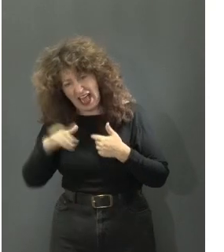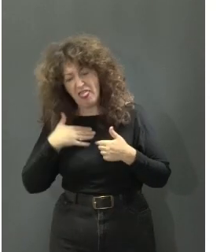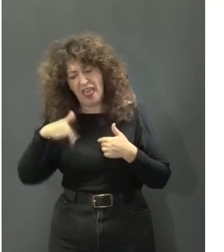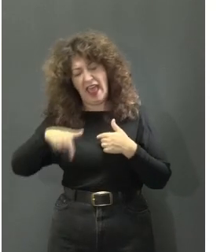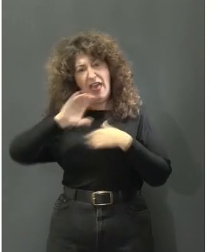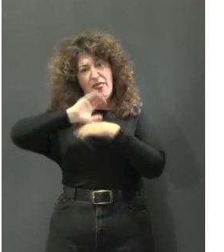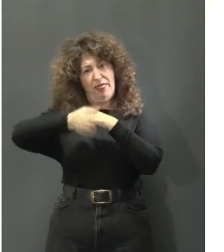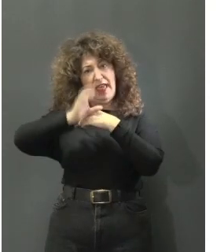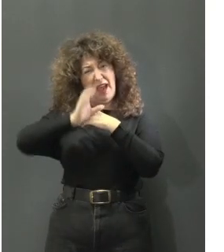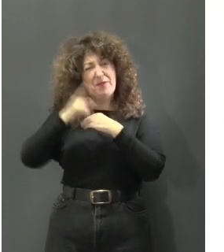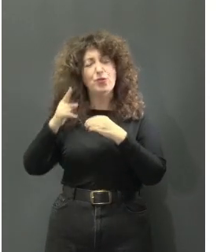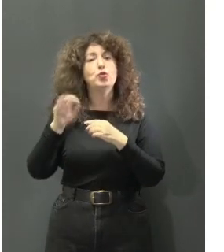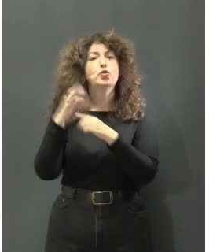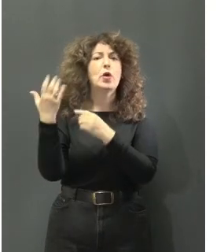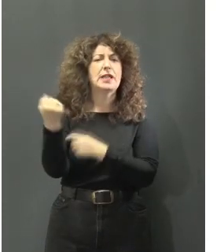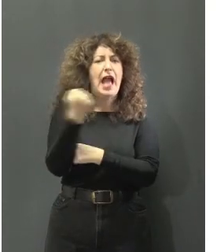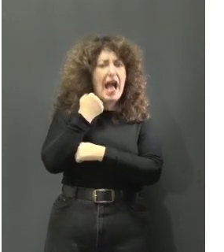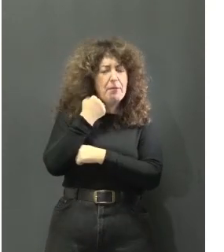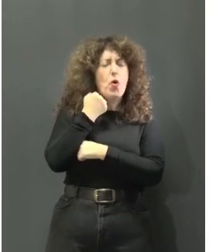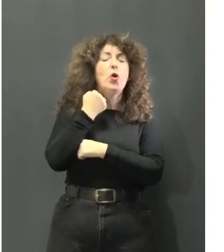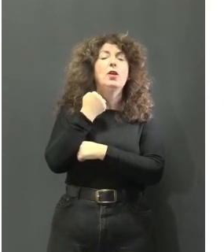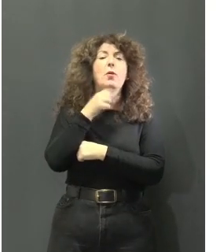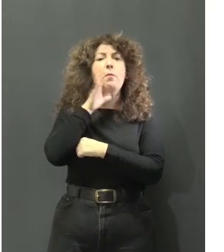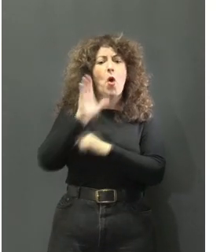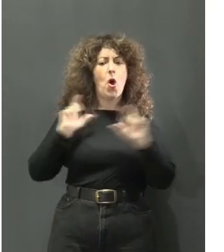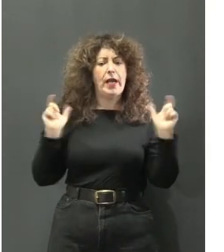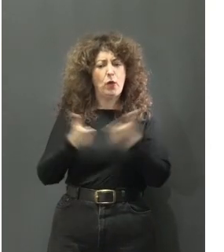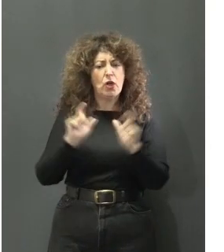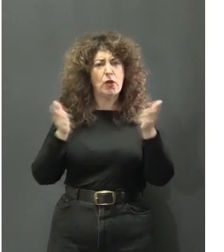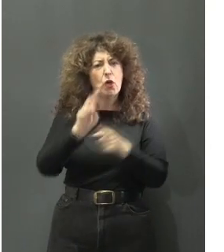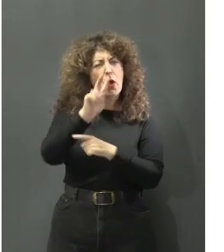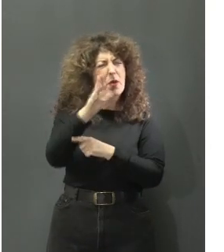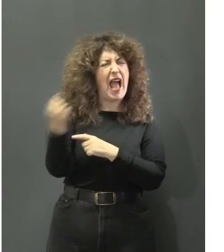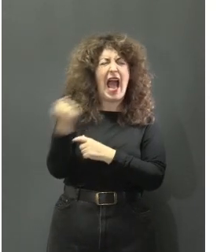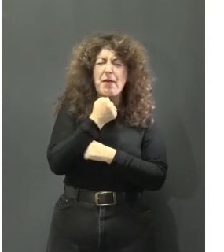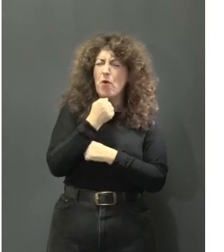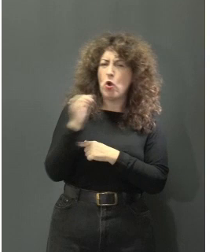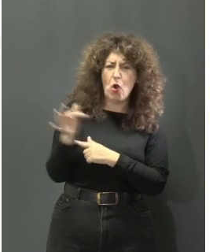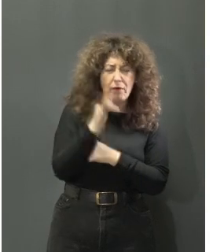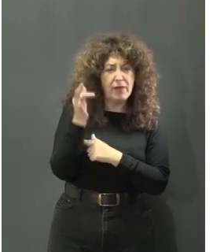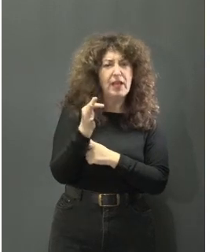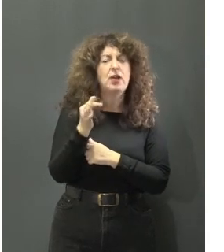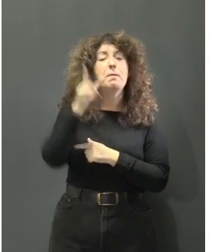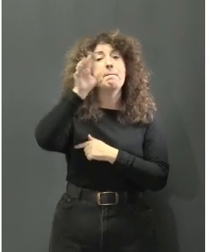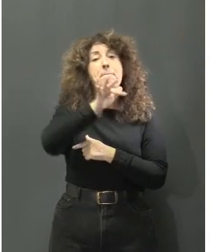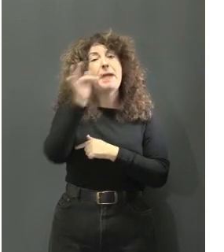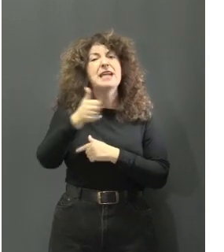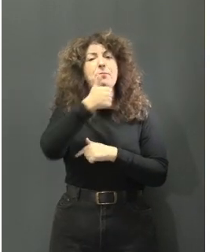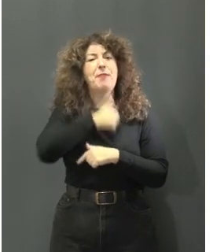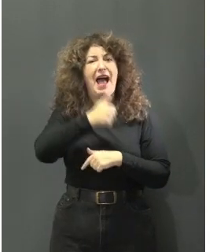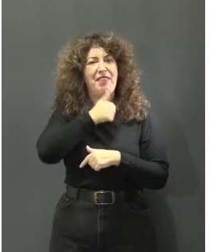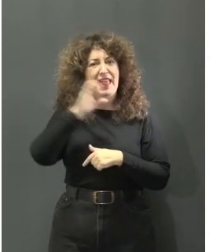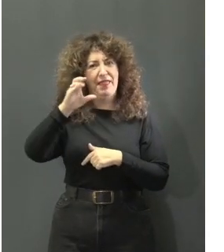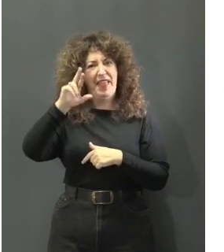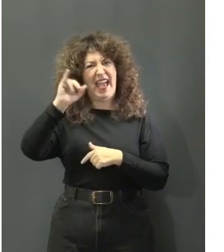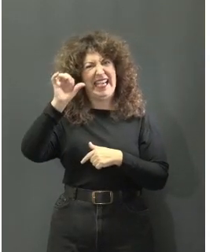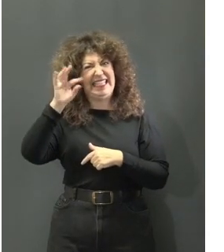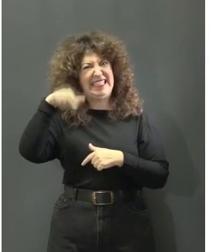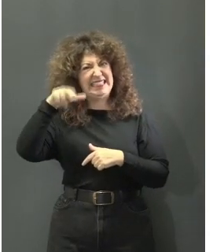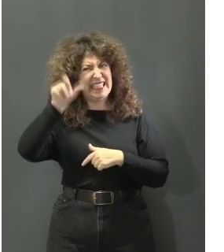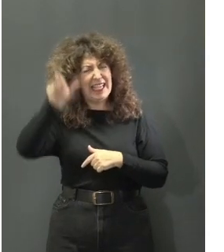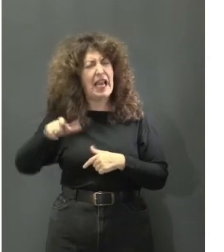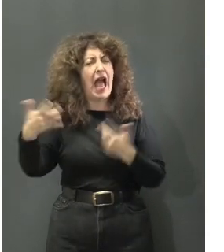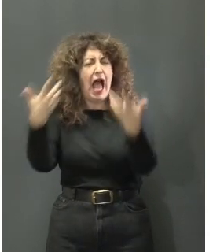todo momento durante más de 25 reuniones y con mucha paciencia por parte de Cristina también, que nos estuvo